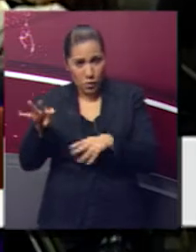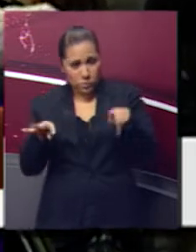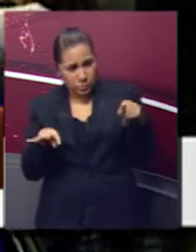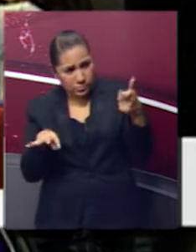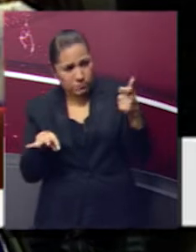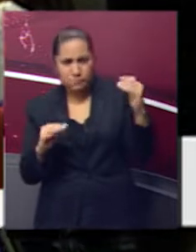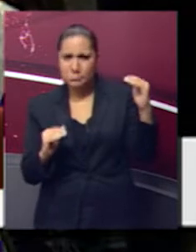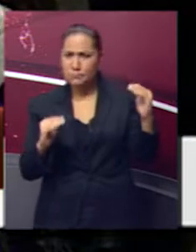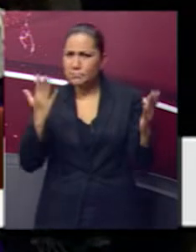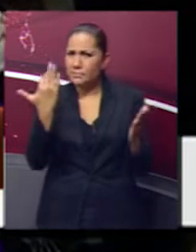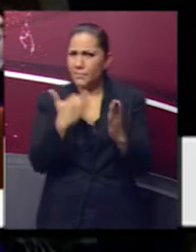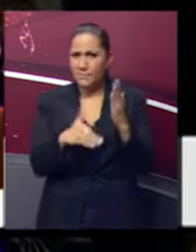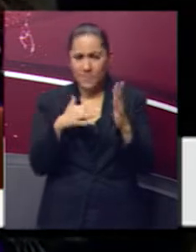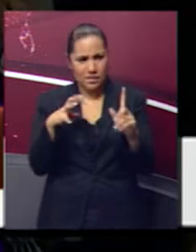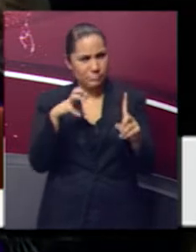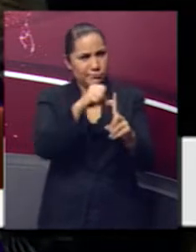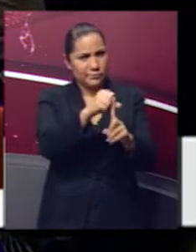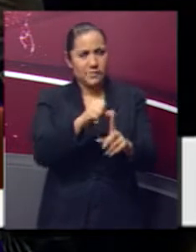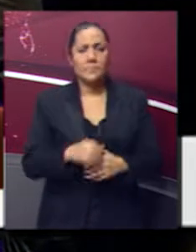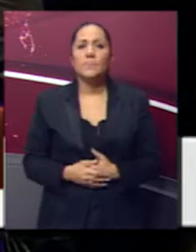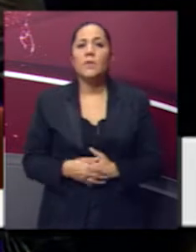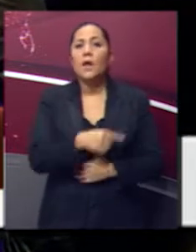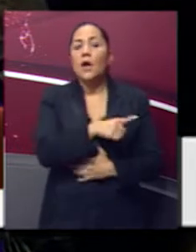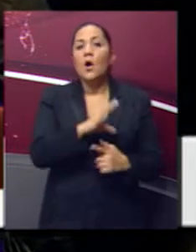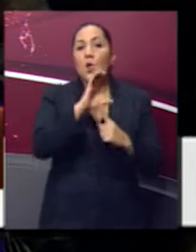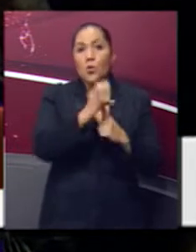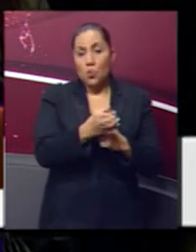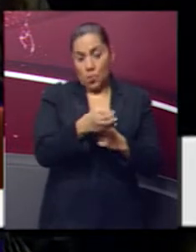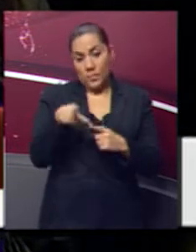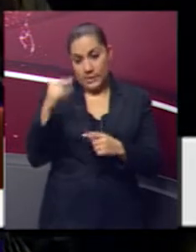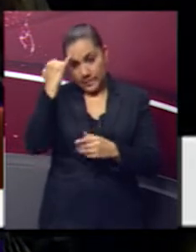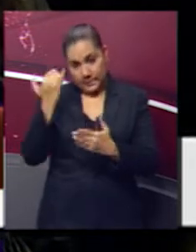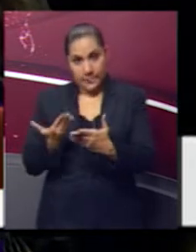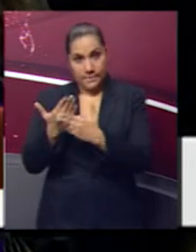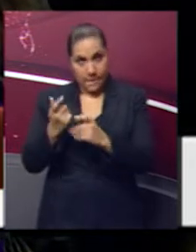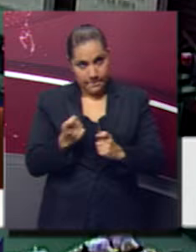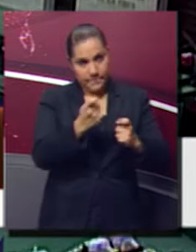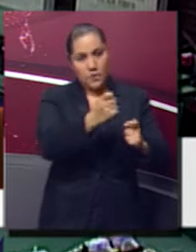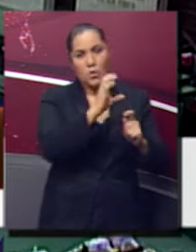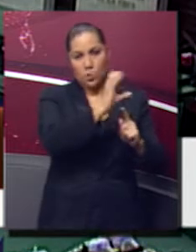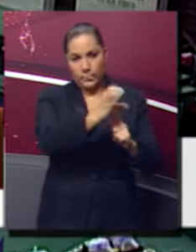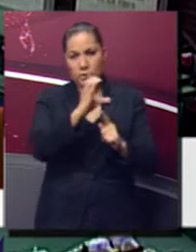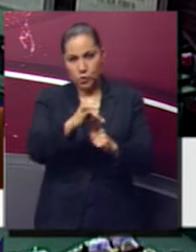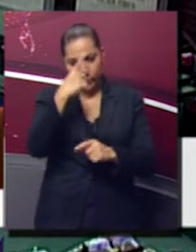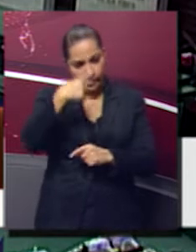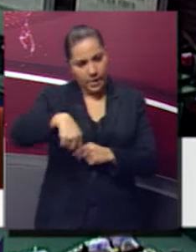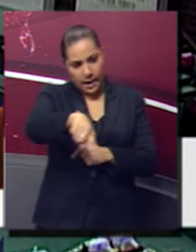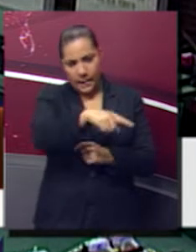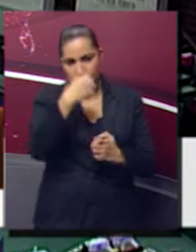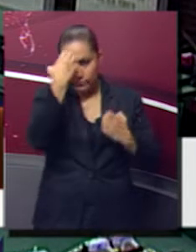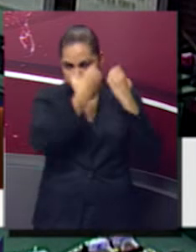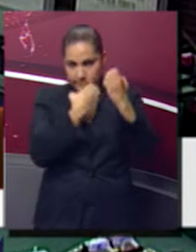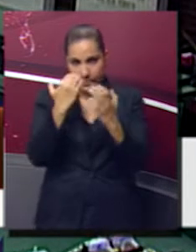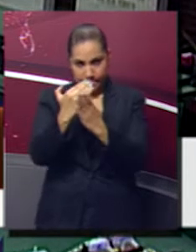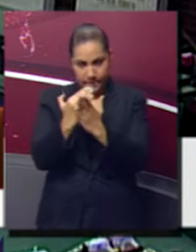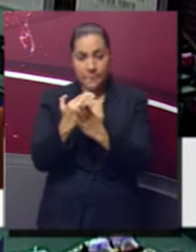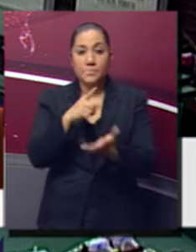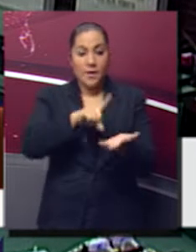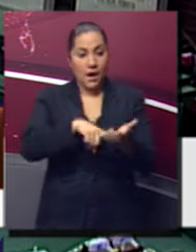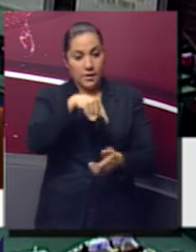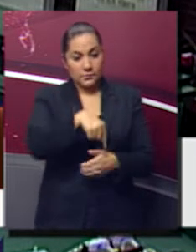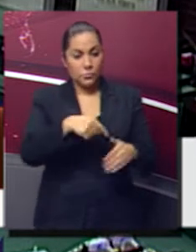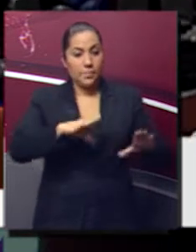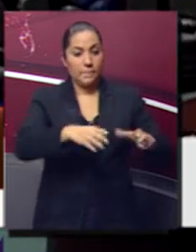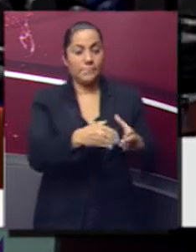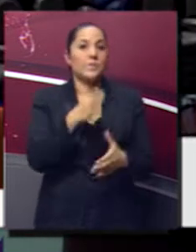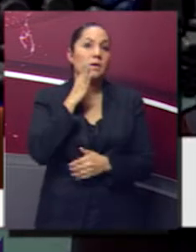iniciativa se remitió a las Comisiones Unidas de Trabajo y Previsión Social y a la de Estudios Legislativos Primera. En tanto, el Pleno de San Lázaro fue testigo